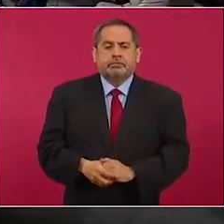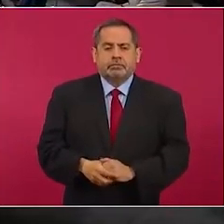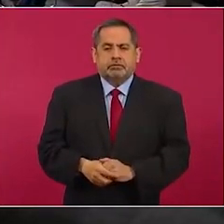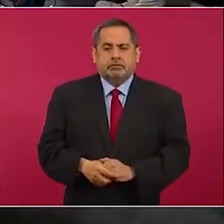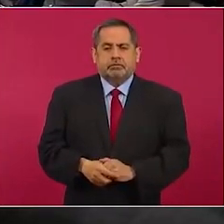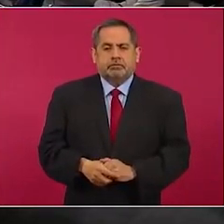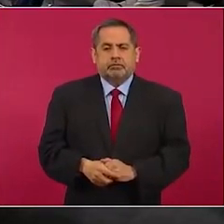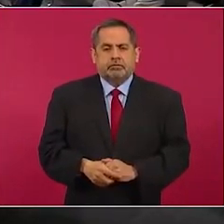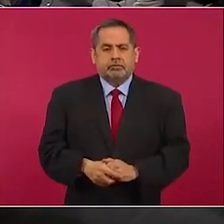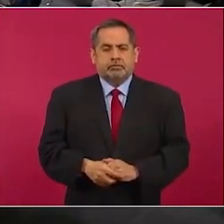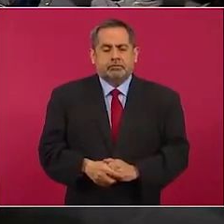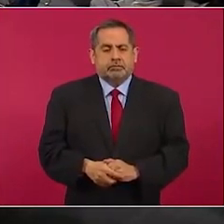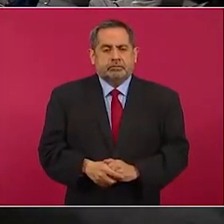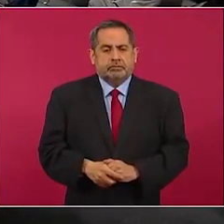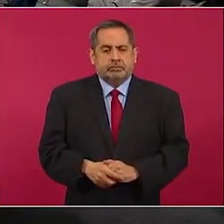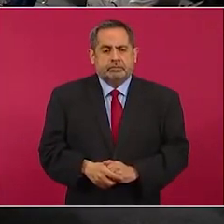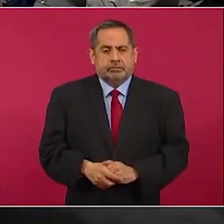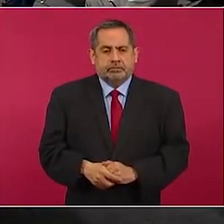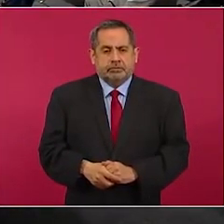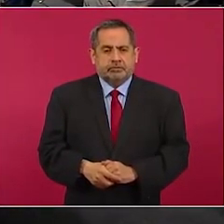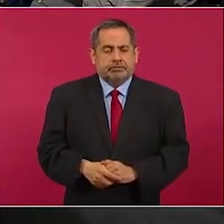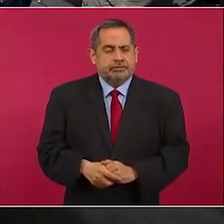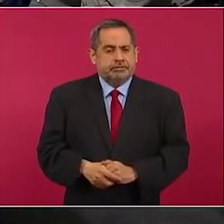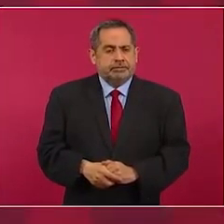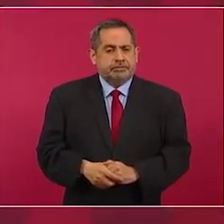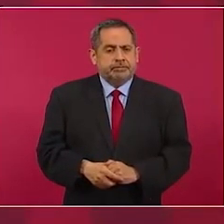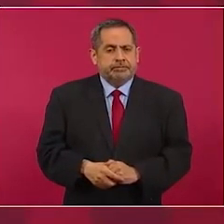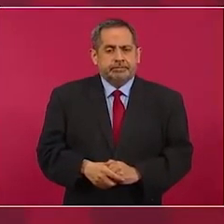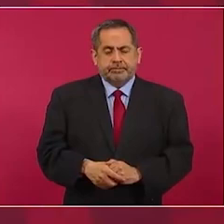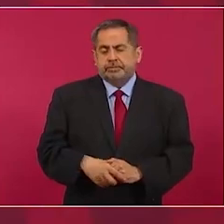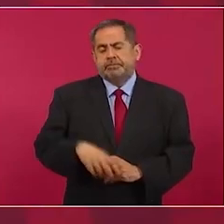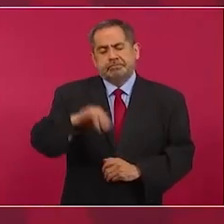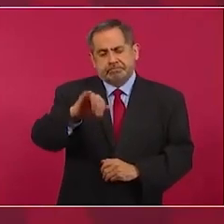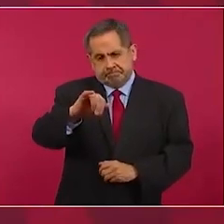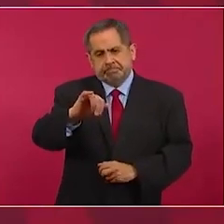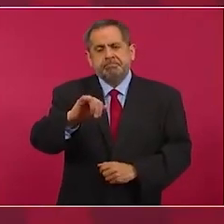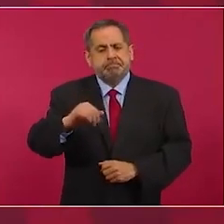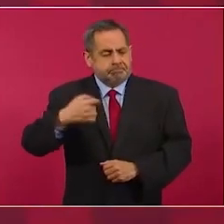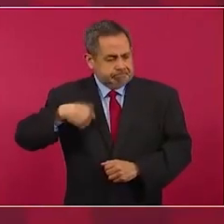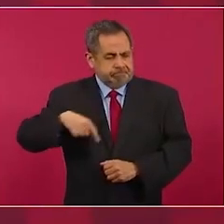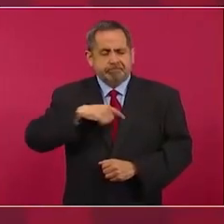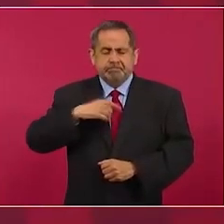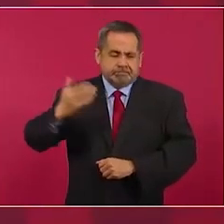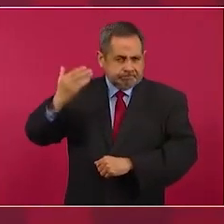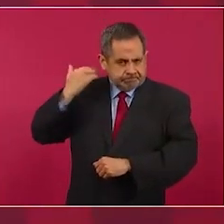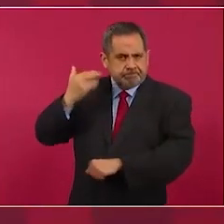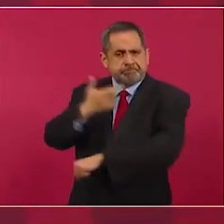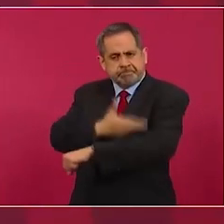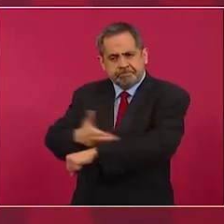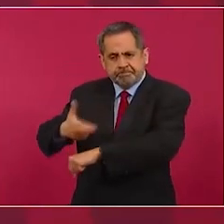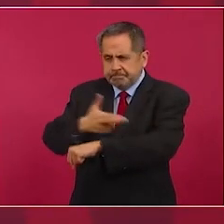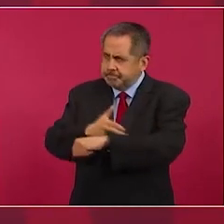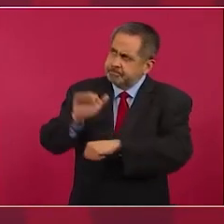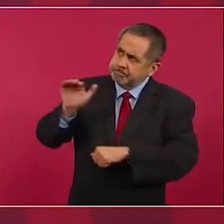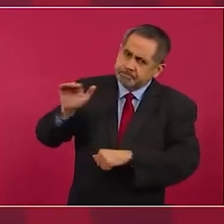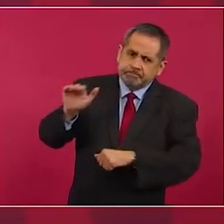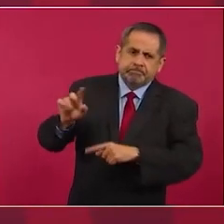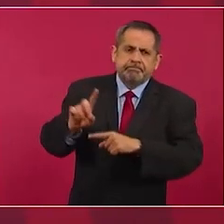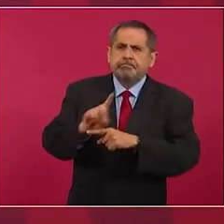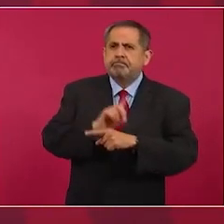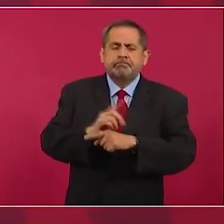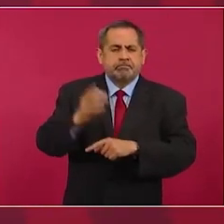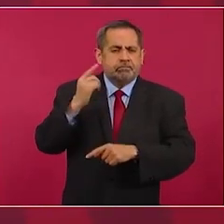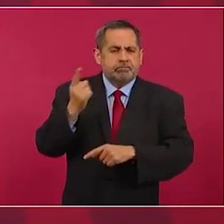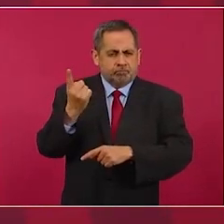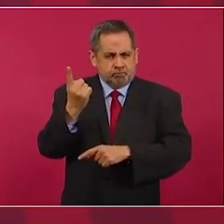Sí, pues es un asunto que hemos tratado desde